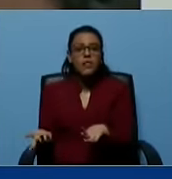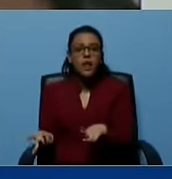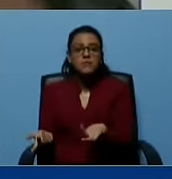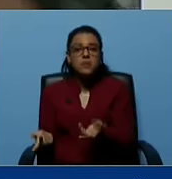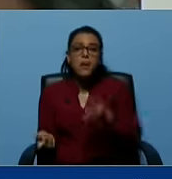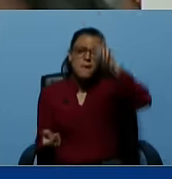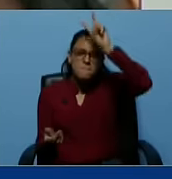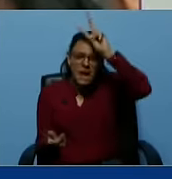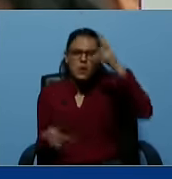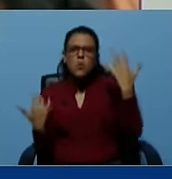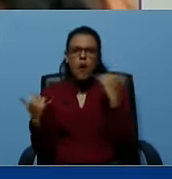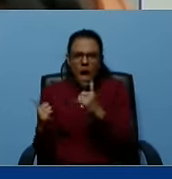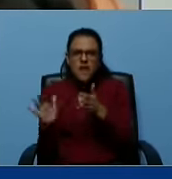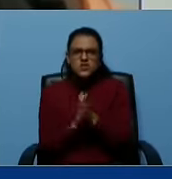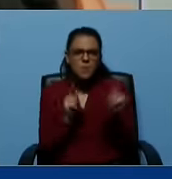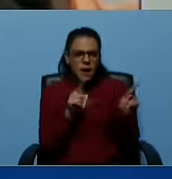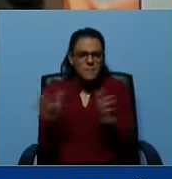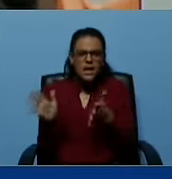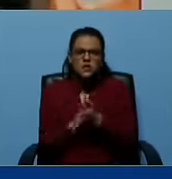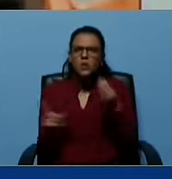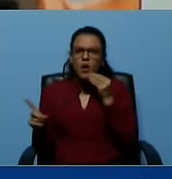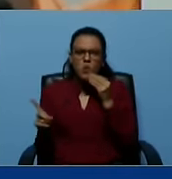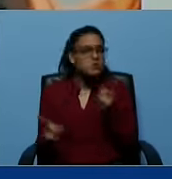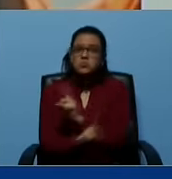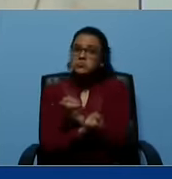para la juventud. No.